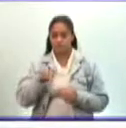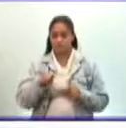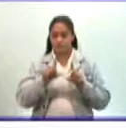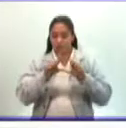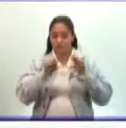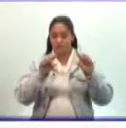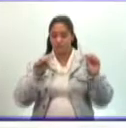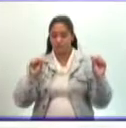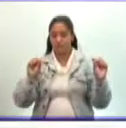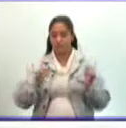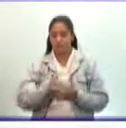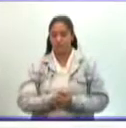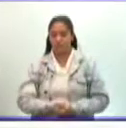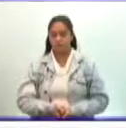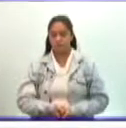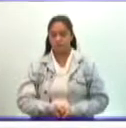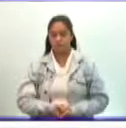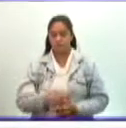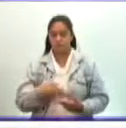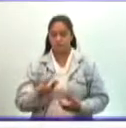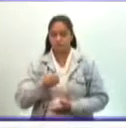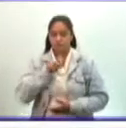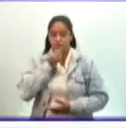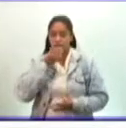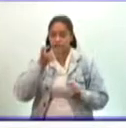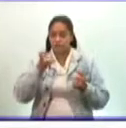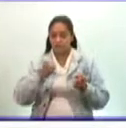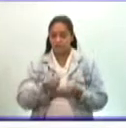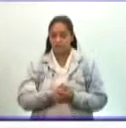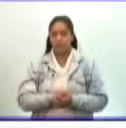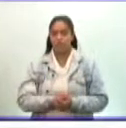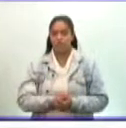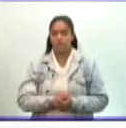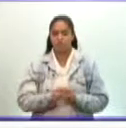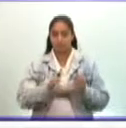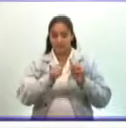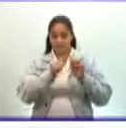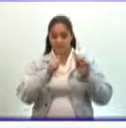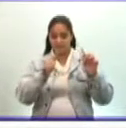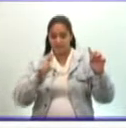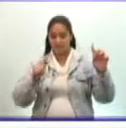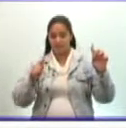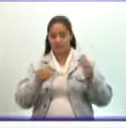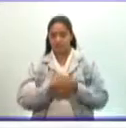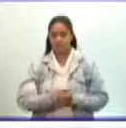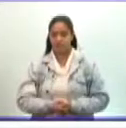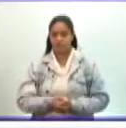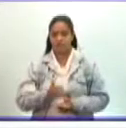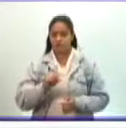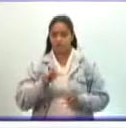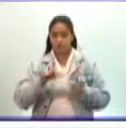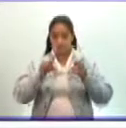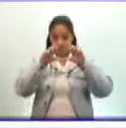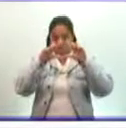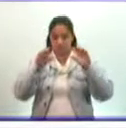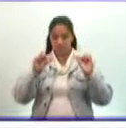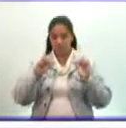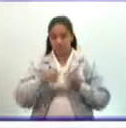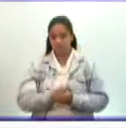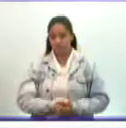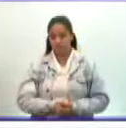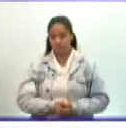segmentos para entonces poder calcular el área. Fíjense, no es del triángulo, es